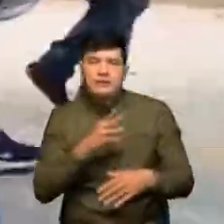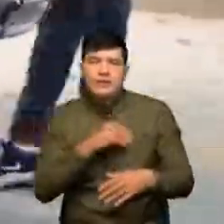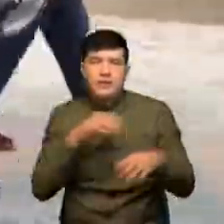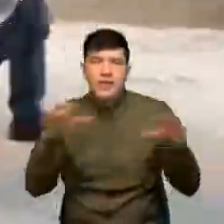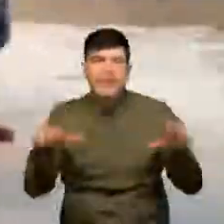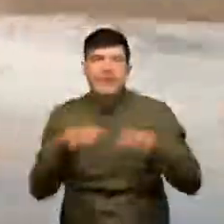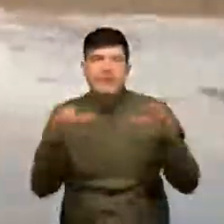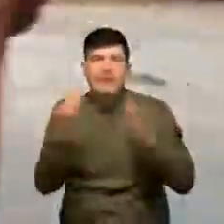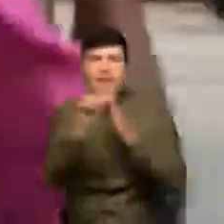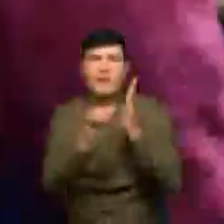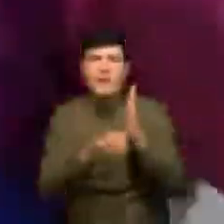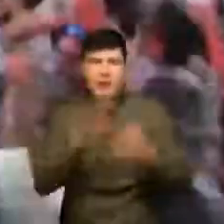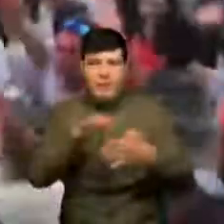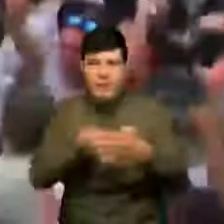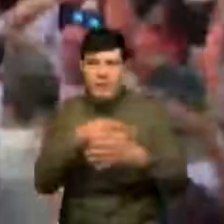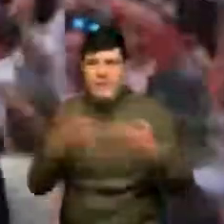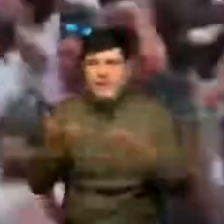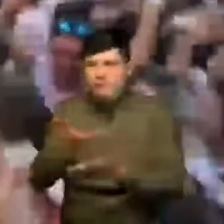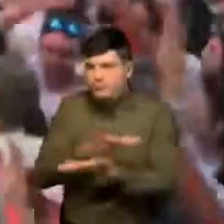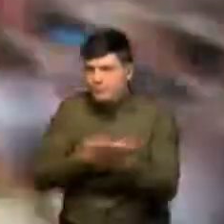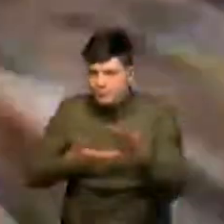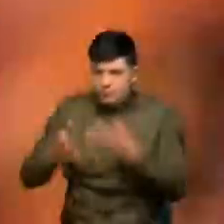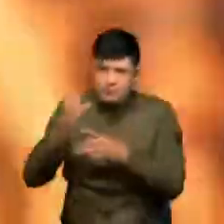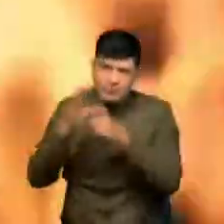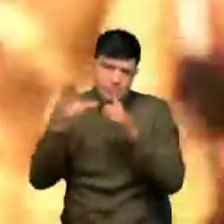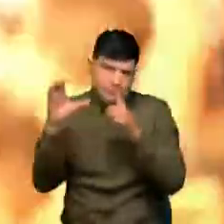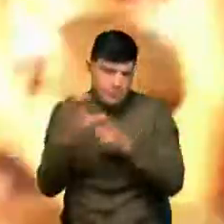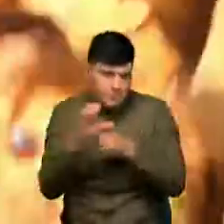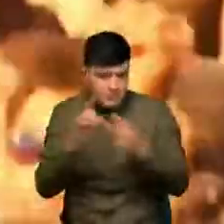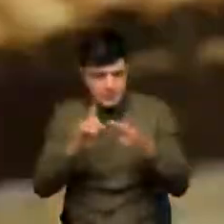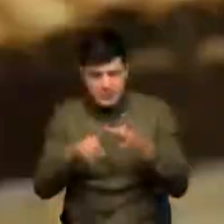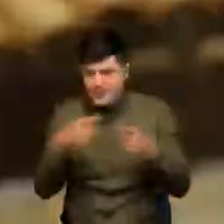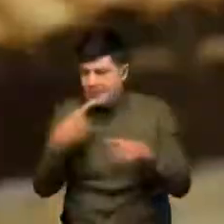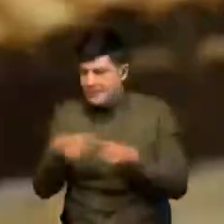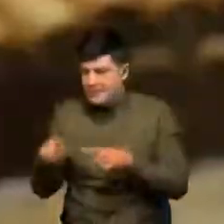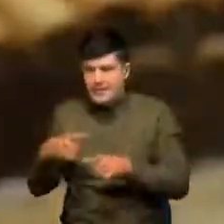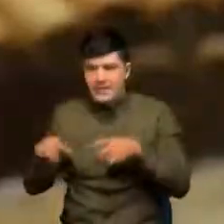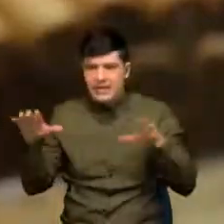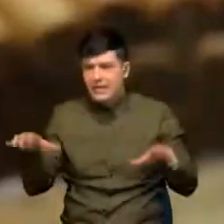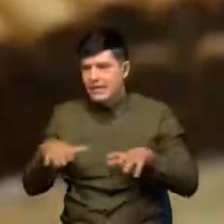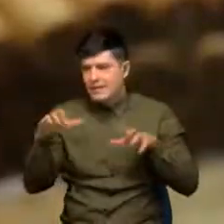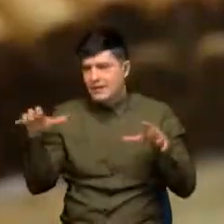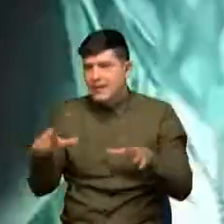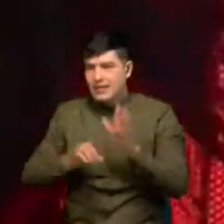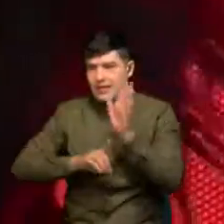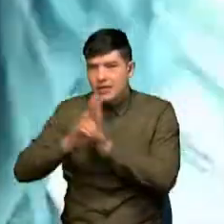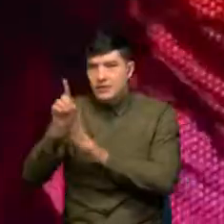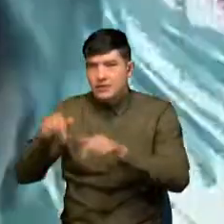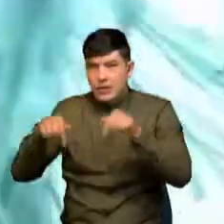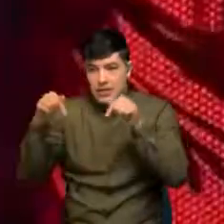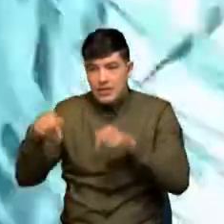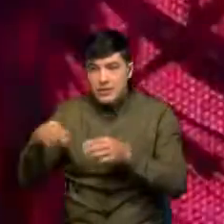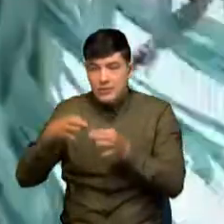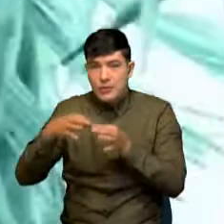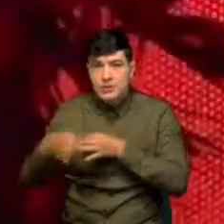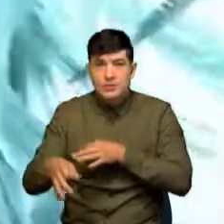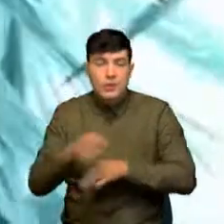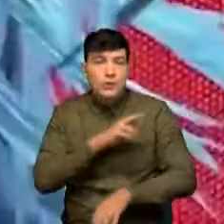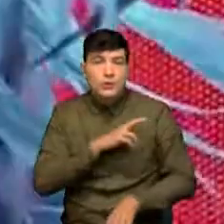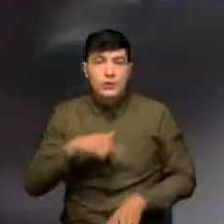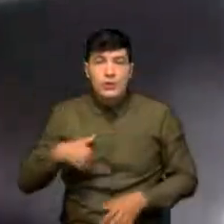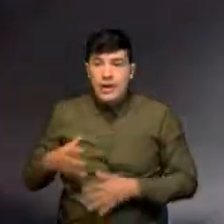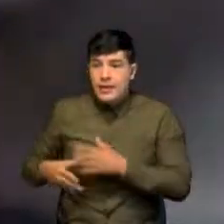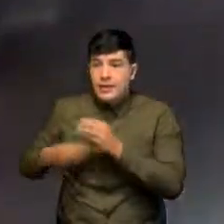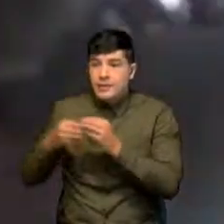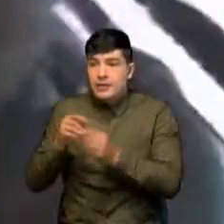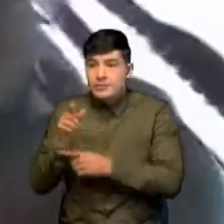disfrutarlas y compartir con todas las actividades culturales, con todas las actividades que van a enriquecer, por supuesto, el desarrollo de este municipio. Tenemos más